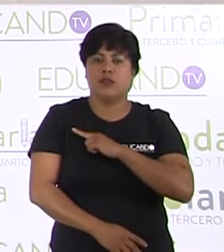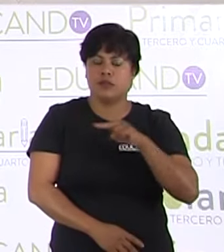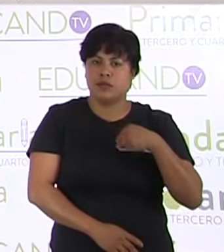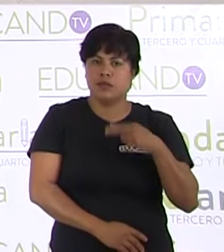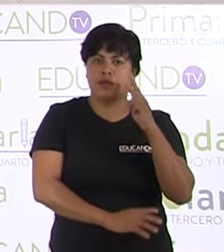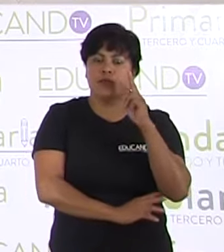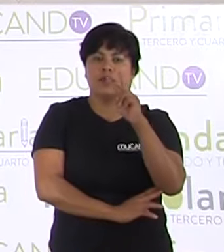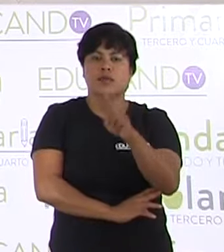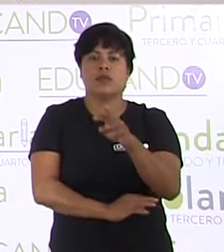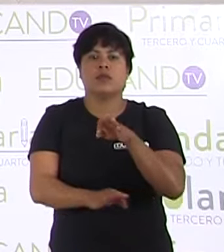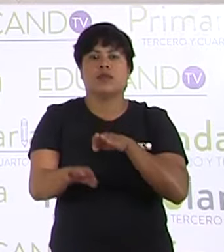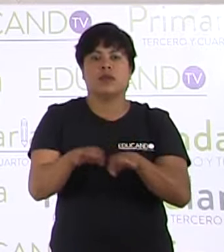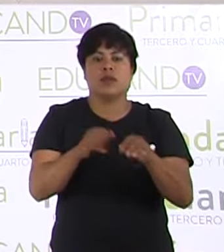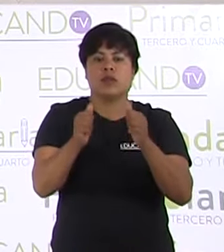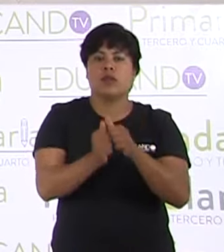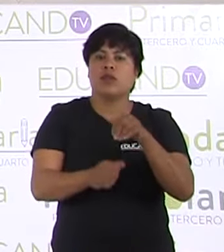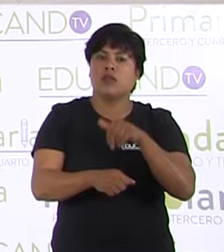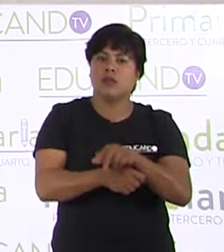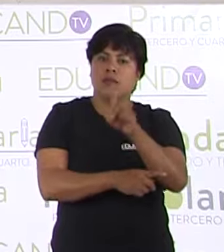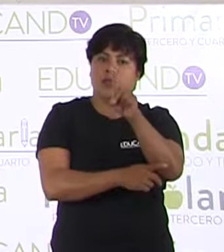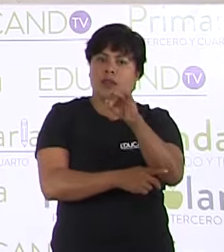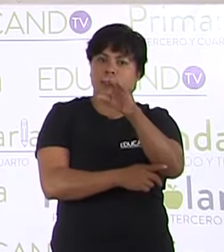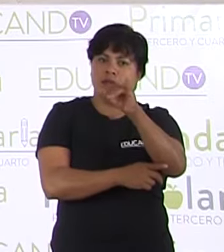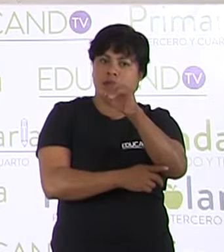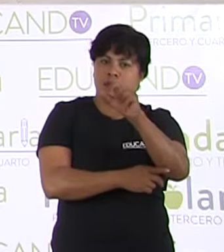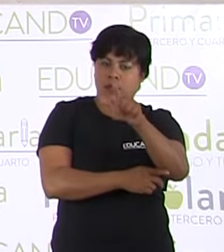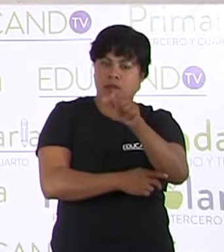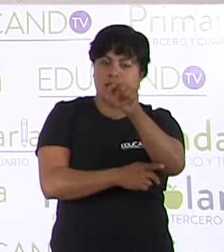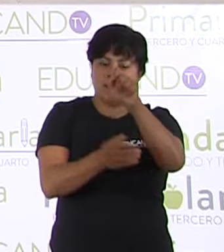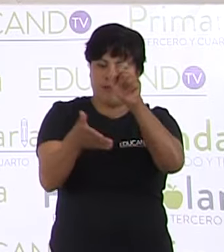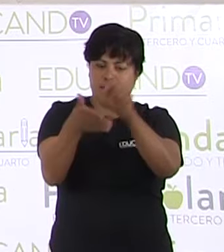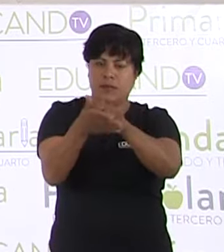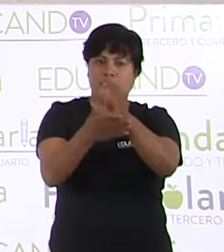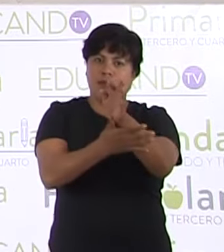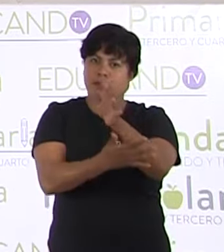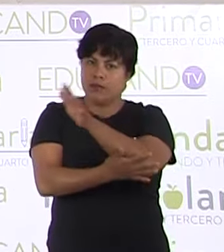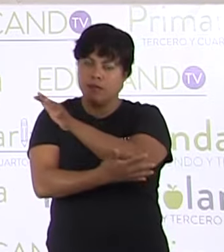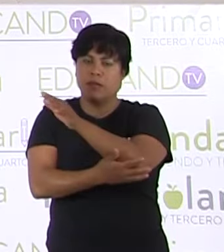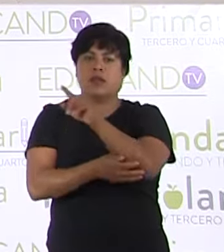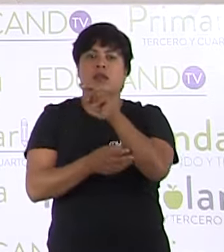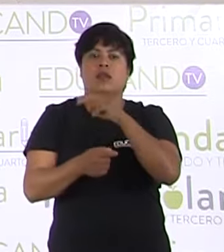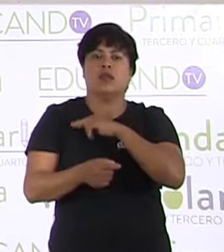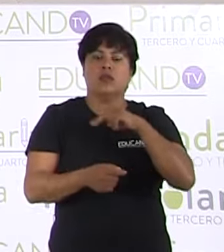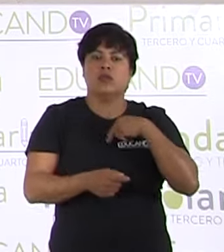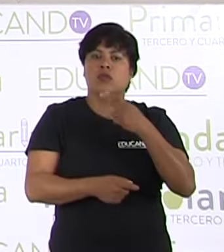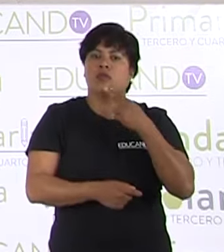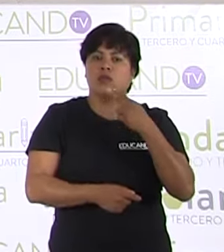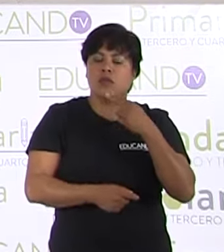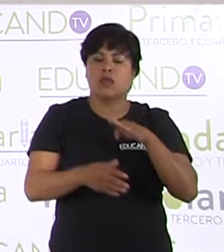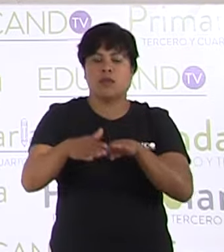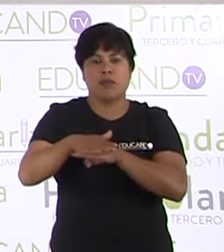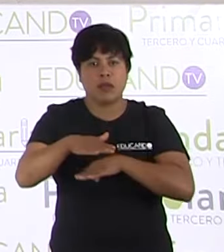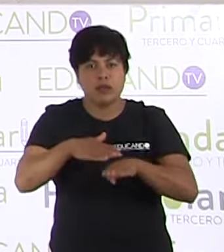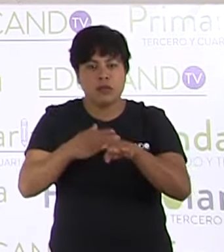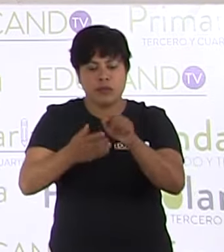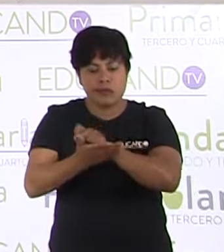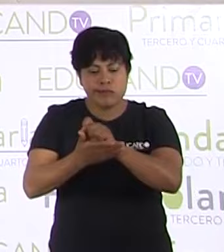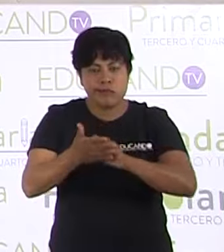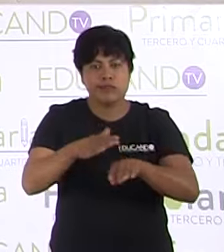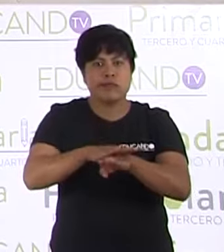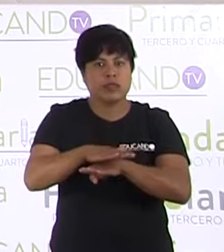estado trabajando con números decimales no hemos eh los hemos utilizado en operaciones básicas los hemos